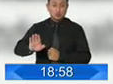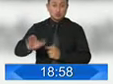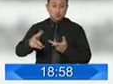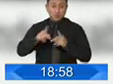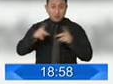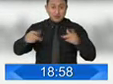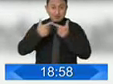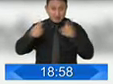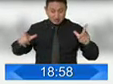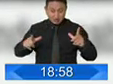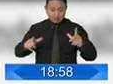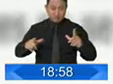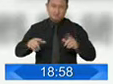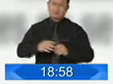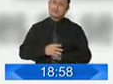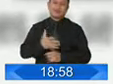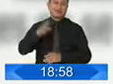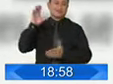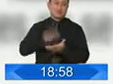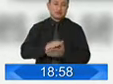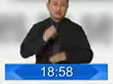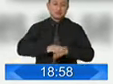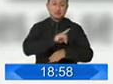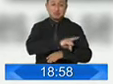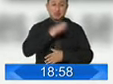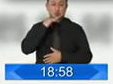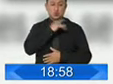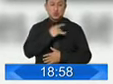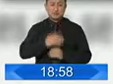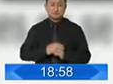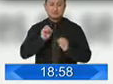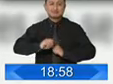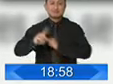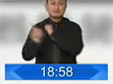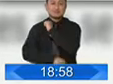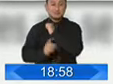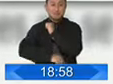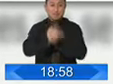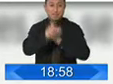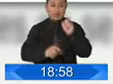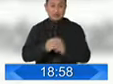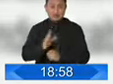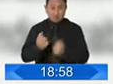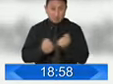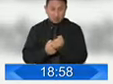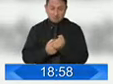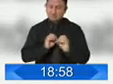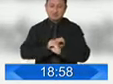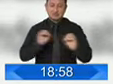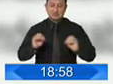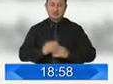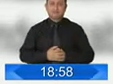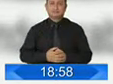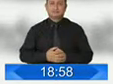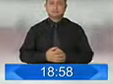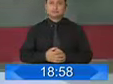libre y se refiere a una campaña sucia en su contra, sancionando a quienes no se suman.